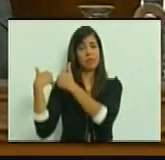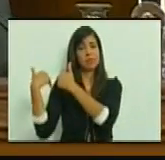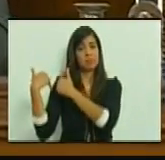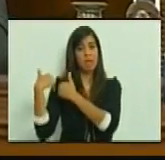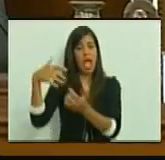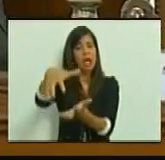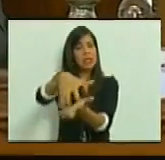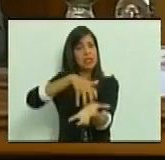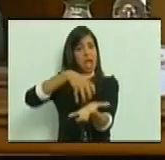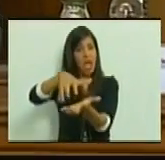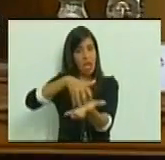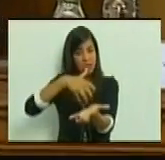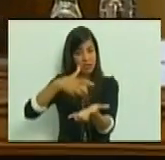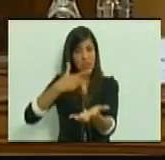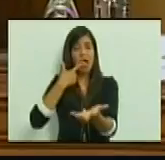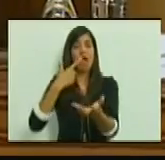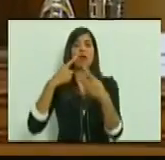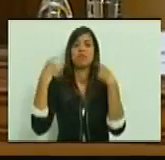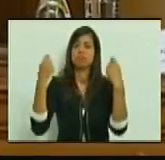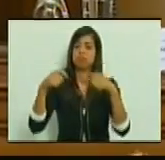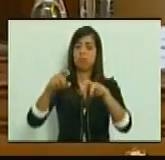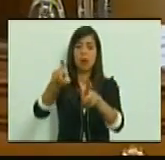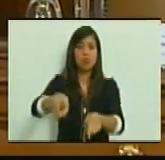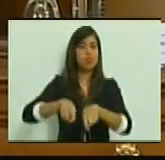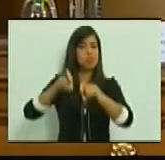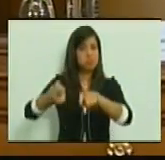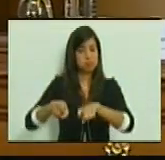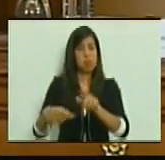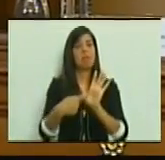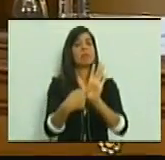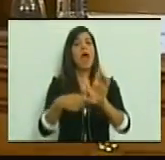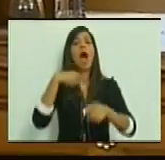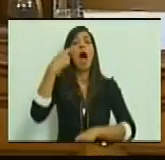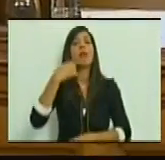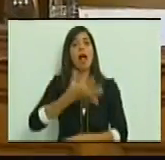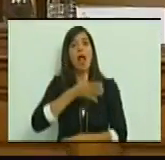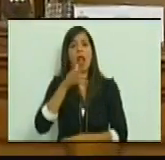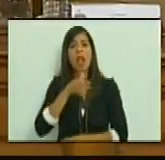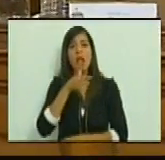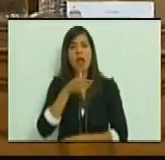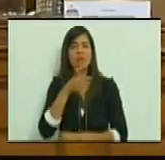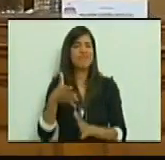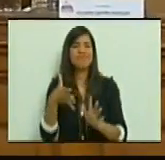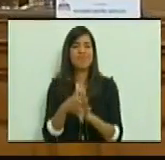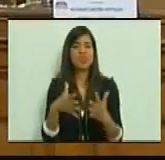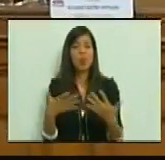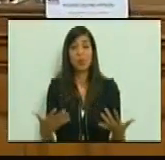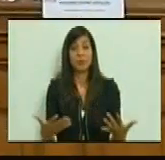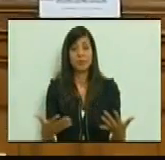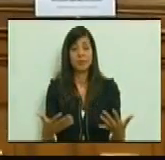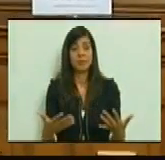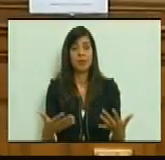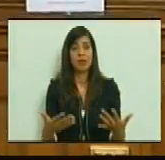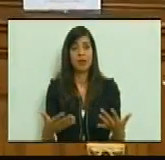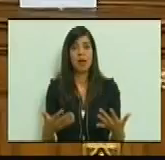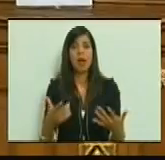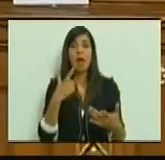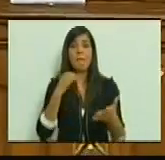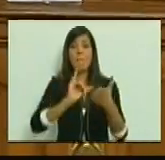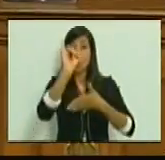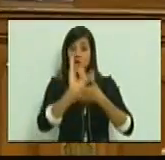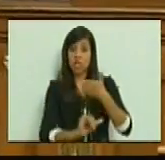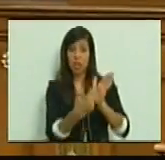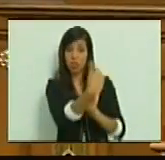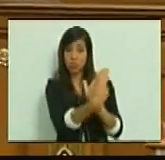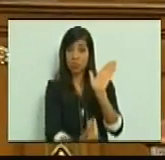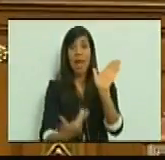y Tierra, quien va a hacer una exposición ante la Asamblea Constituyente con motivo de la presentación de un proyecto de